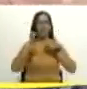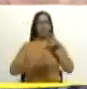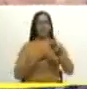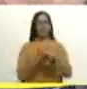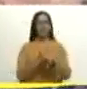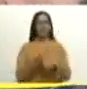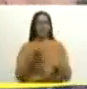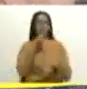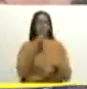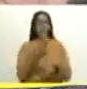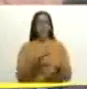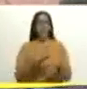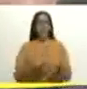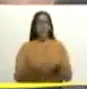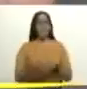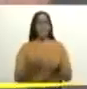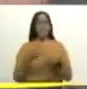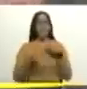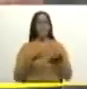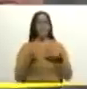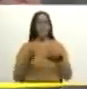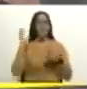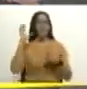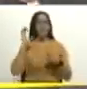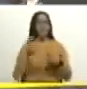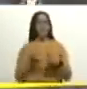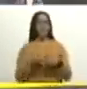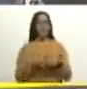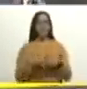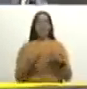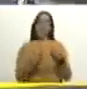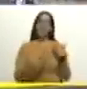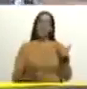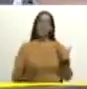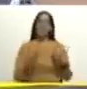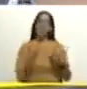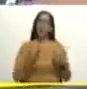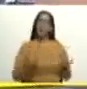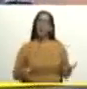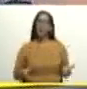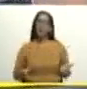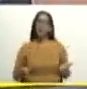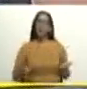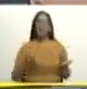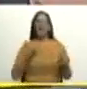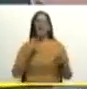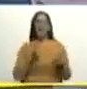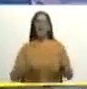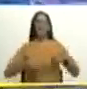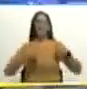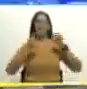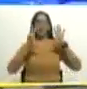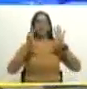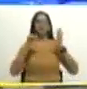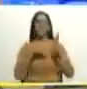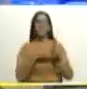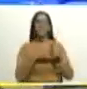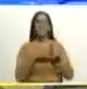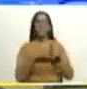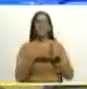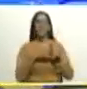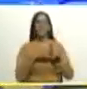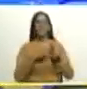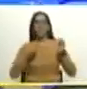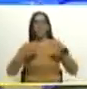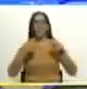extraordinaria oportunidad para los productores del país. El presidente lo decía en Shanghai, hay más de 8.000